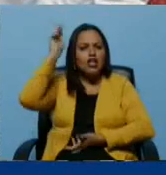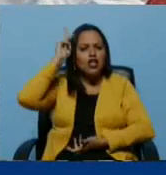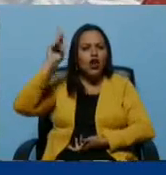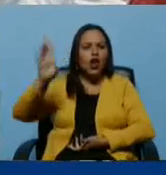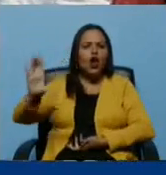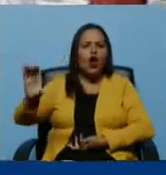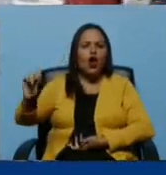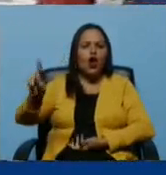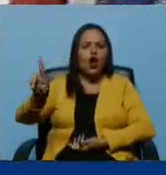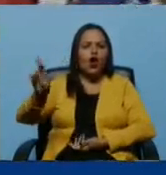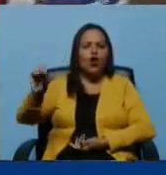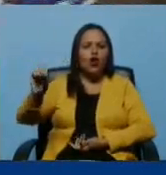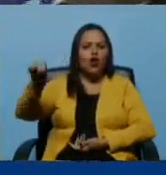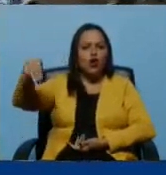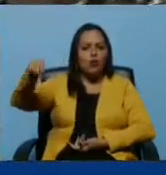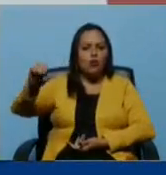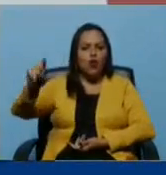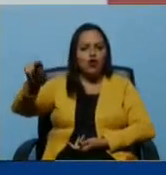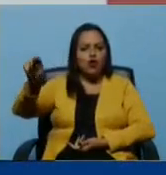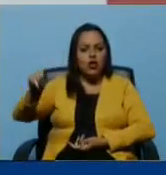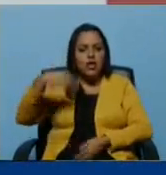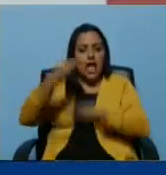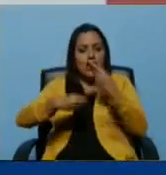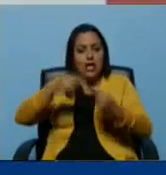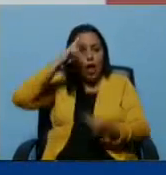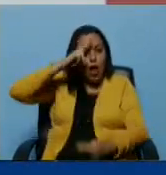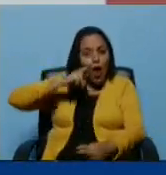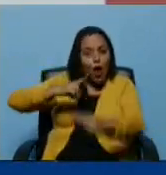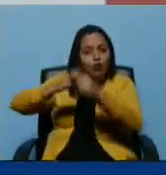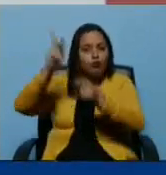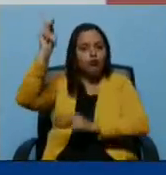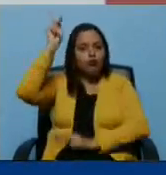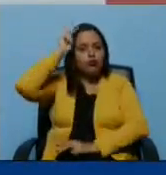y rindiendo el homenaje a nuestro gran cacique Coromoto.